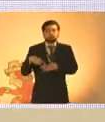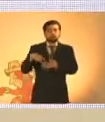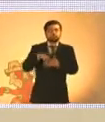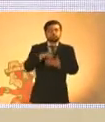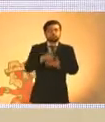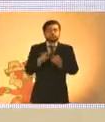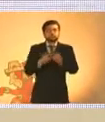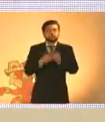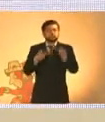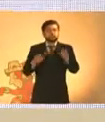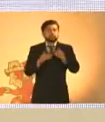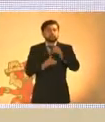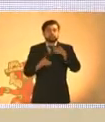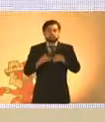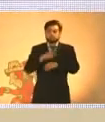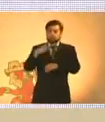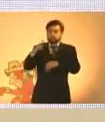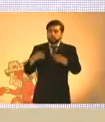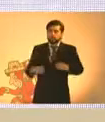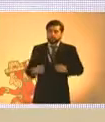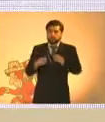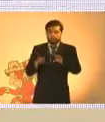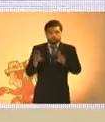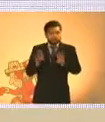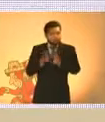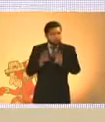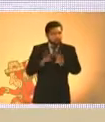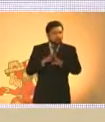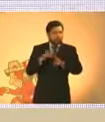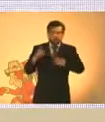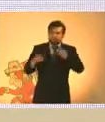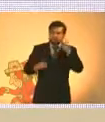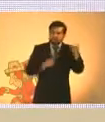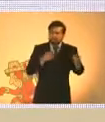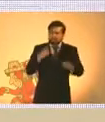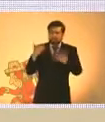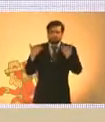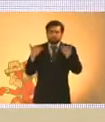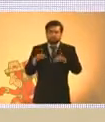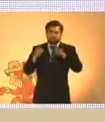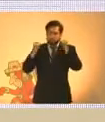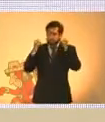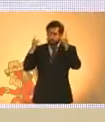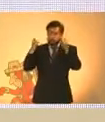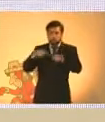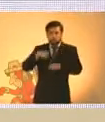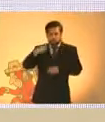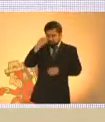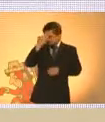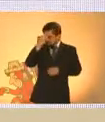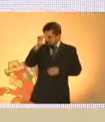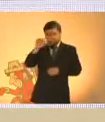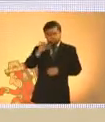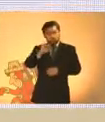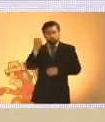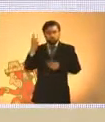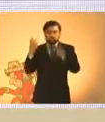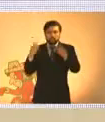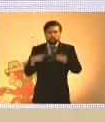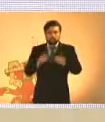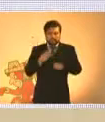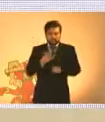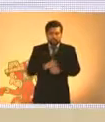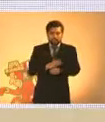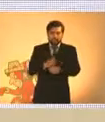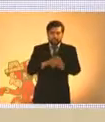sea su vida es una novela de principio a fin magnífico no conozco ningún personaje en la historia la historia